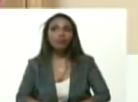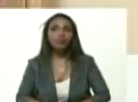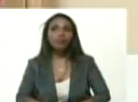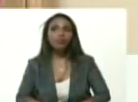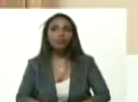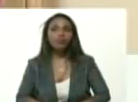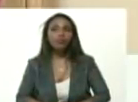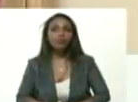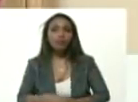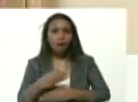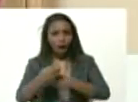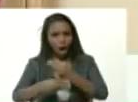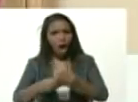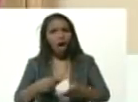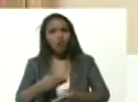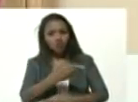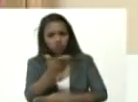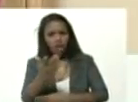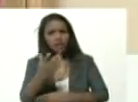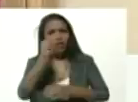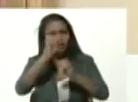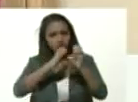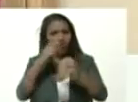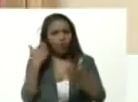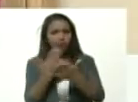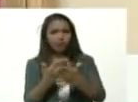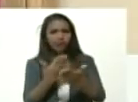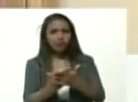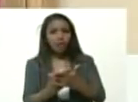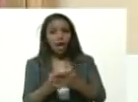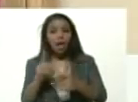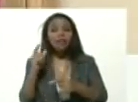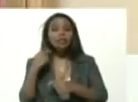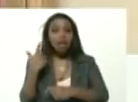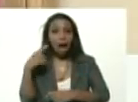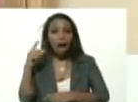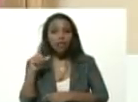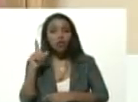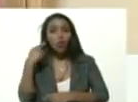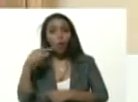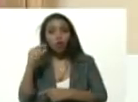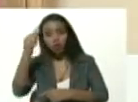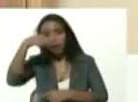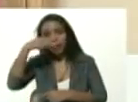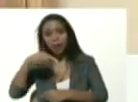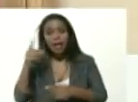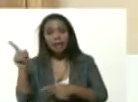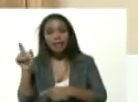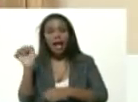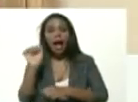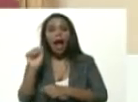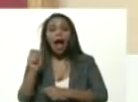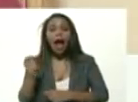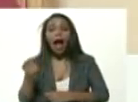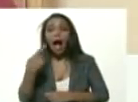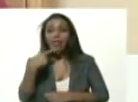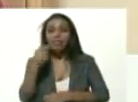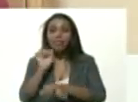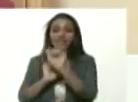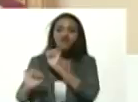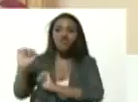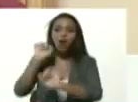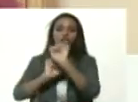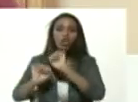Hagan la prueba, dice el doctor. Sirve contra ese virus y muchos otros causantes de gripe. Es un antibiótico natural y da una